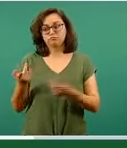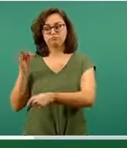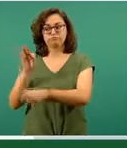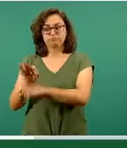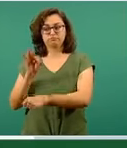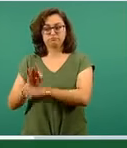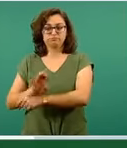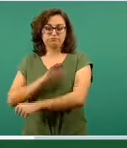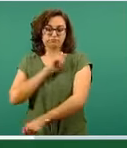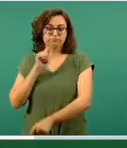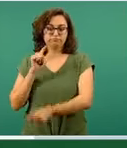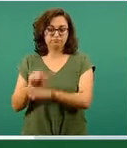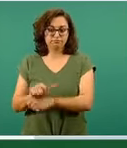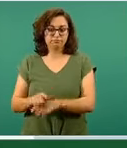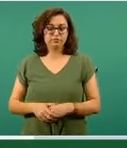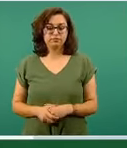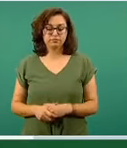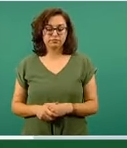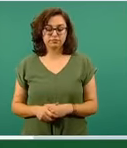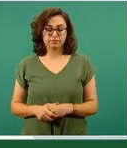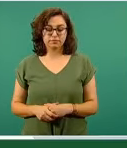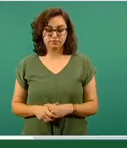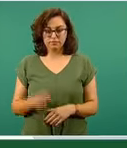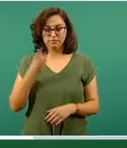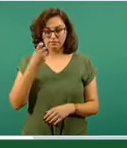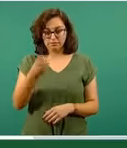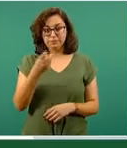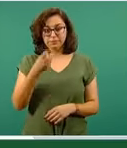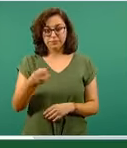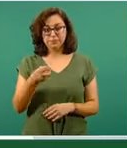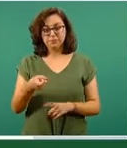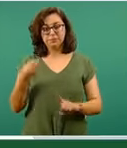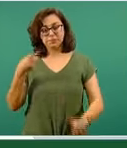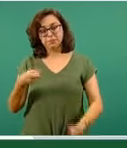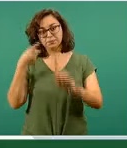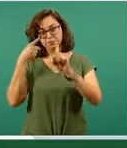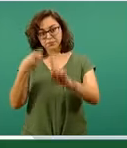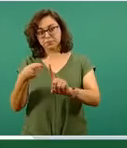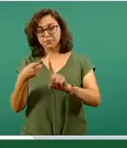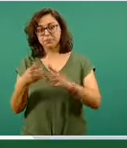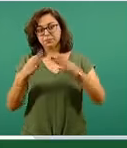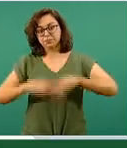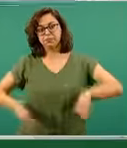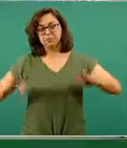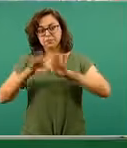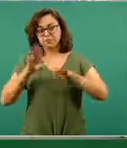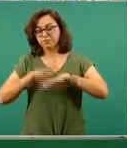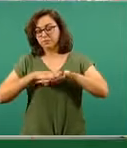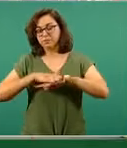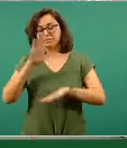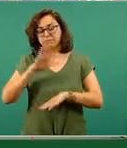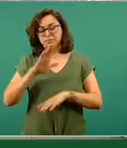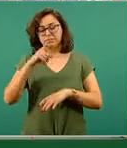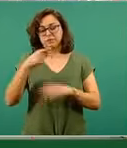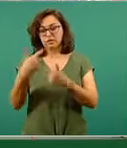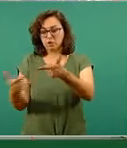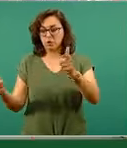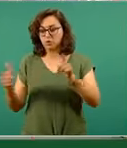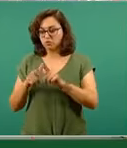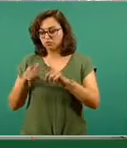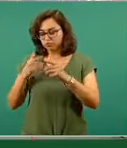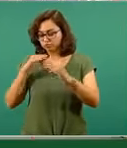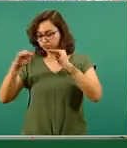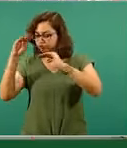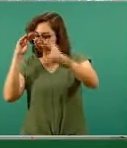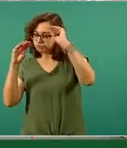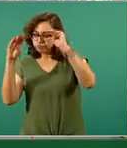protección específica para este grupo, ¿no? Claramente esa fue la razón fundamental de que el grupo técnico